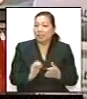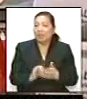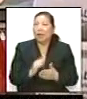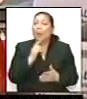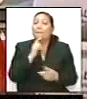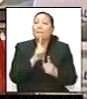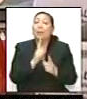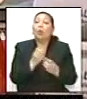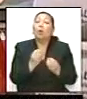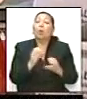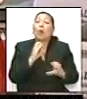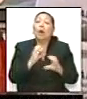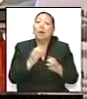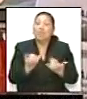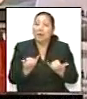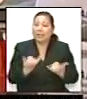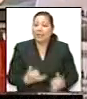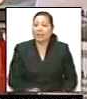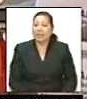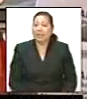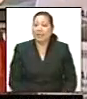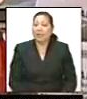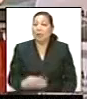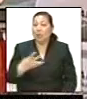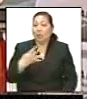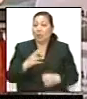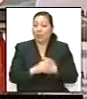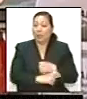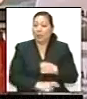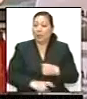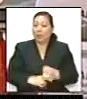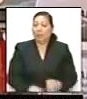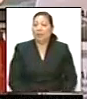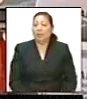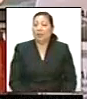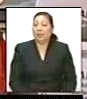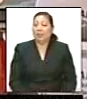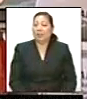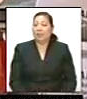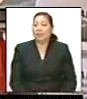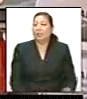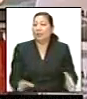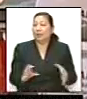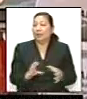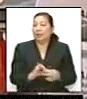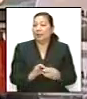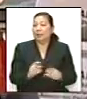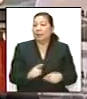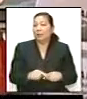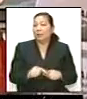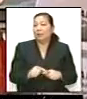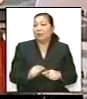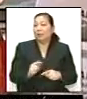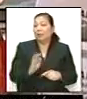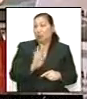pregunta es, ¿cómo dialoga esto, estando los cuatro países en la Alianza del Pacífico y entiendo que los cuatro